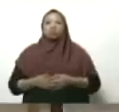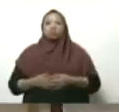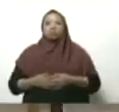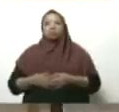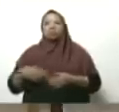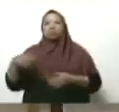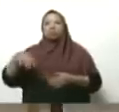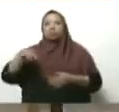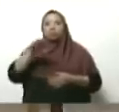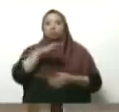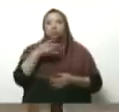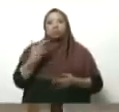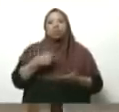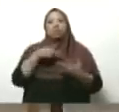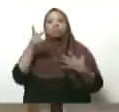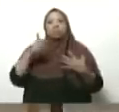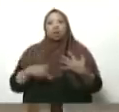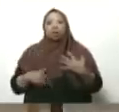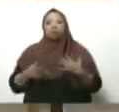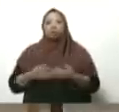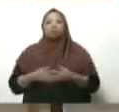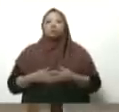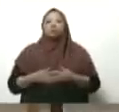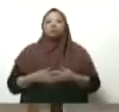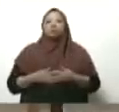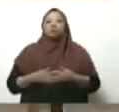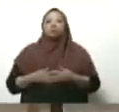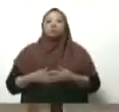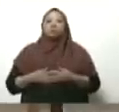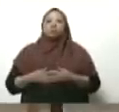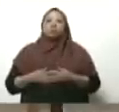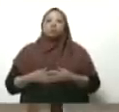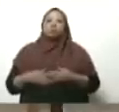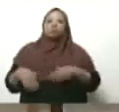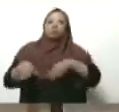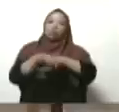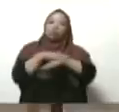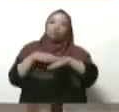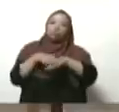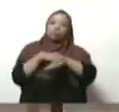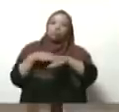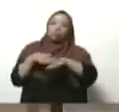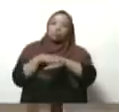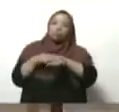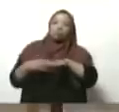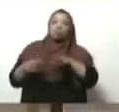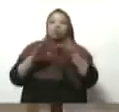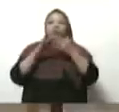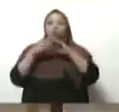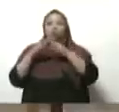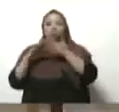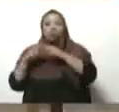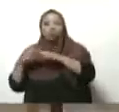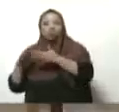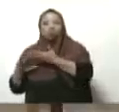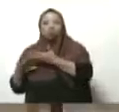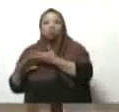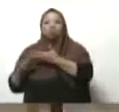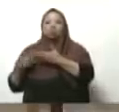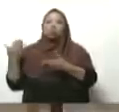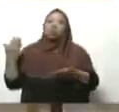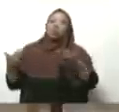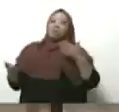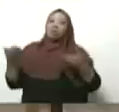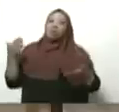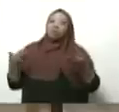el marco del plan el ministerio público va a tu comunidad que haremos un balance de